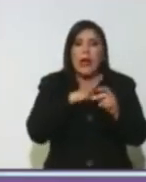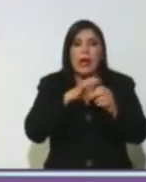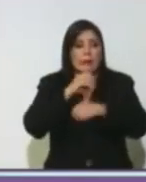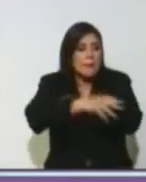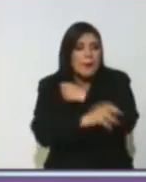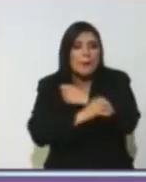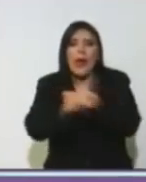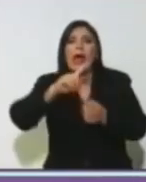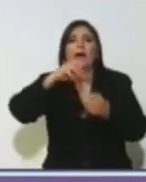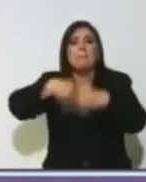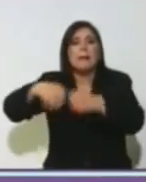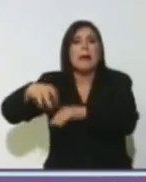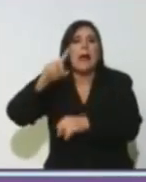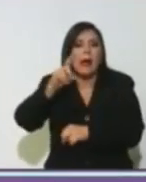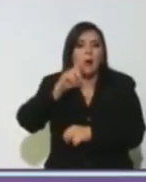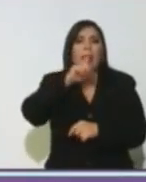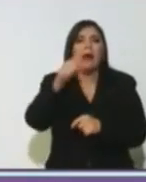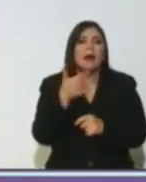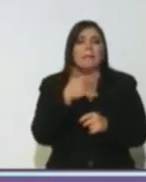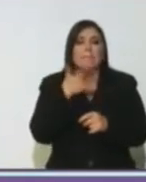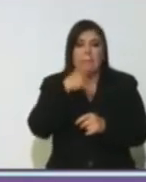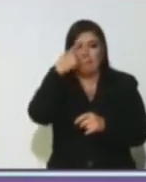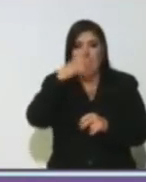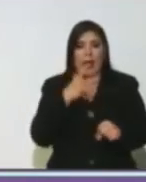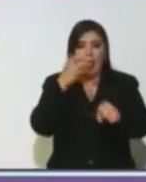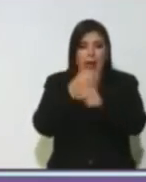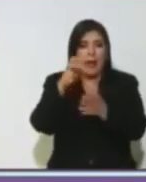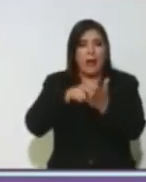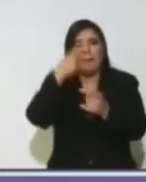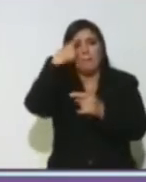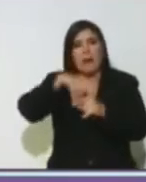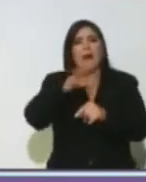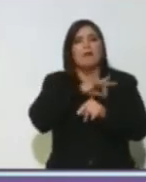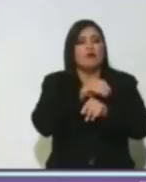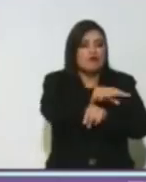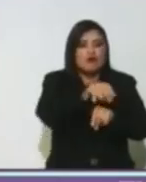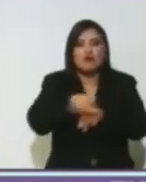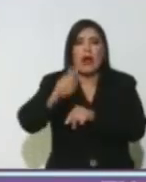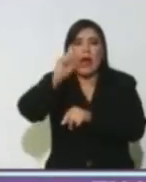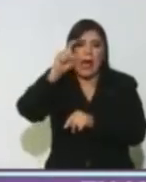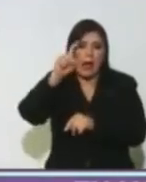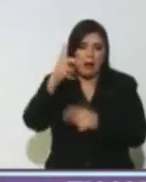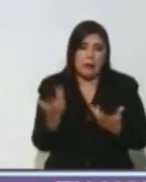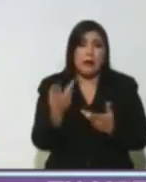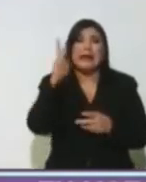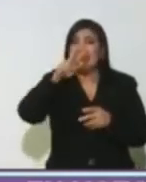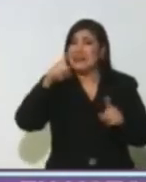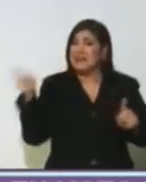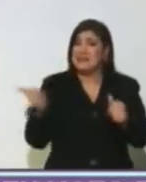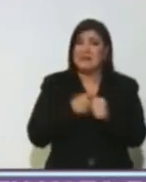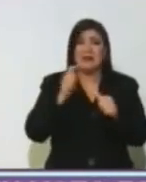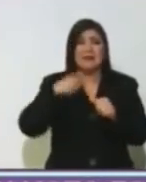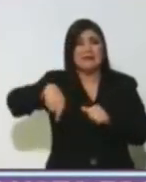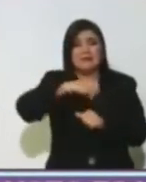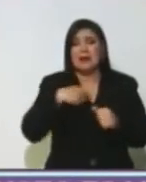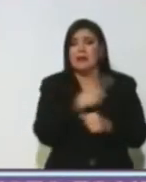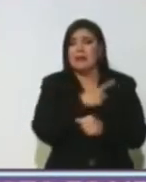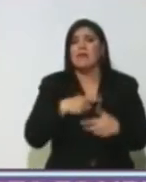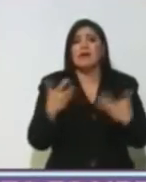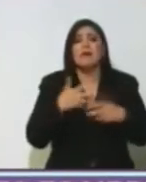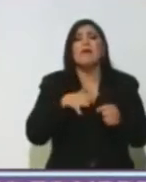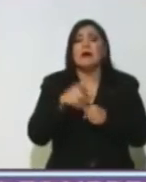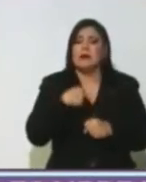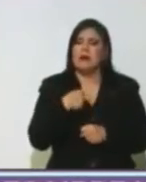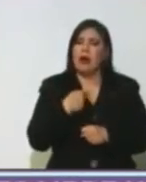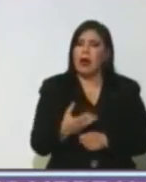las presiones y de qué manera resolver el problema de la distribución lo que vamos a hacer lo primero que tenemos que hacer y eso lo aprendí en la escuela